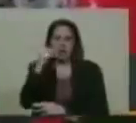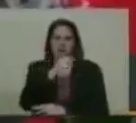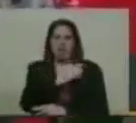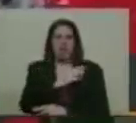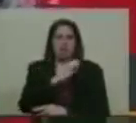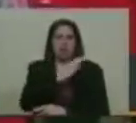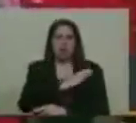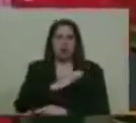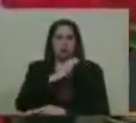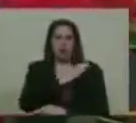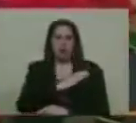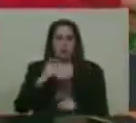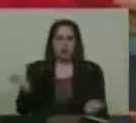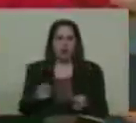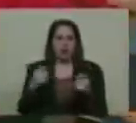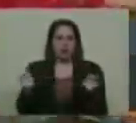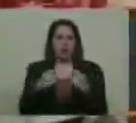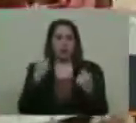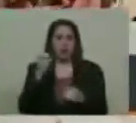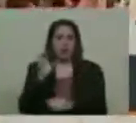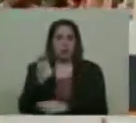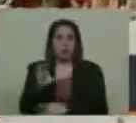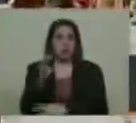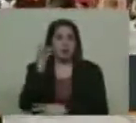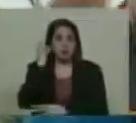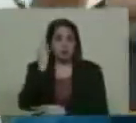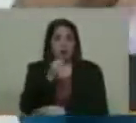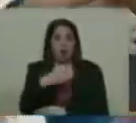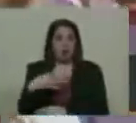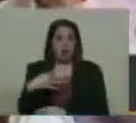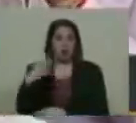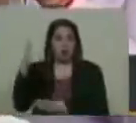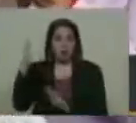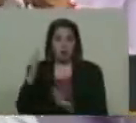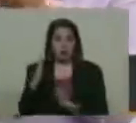patria de las mujeres de Venezuela. Blanca, ven acá.